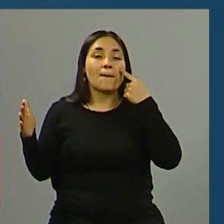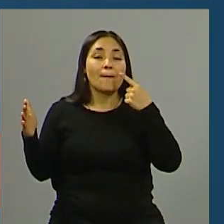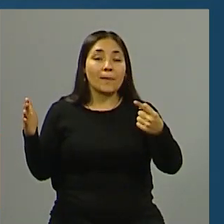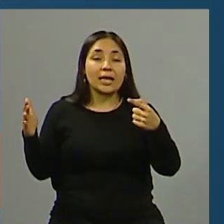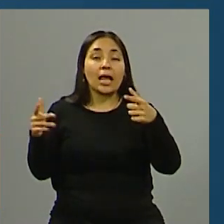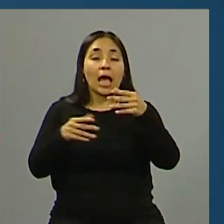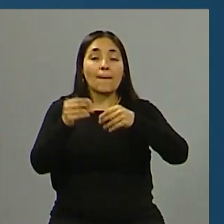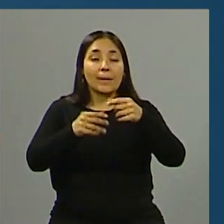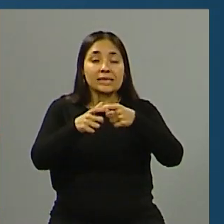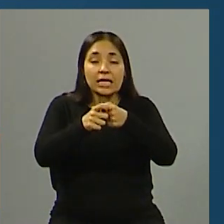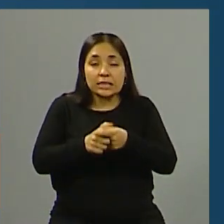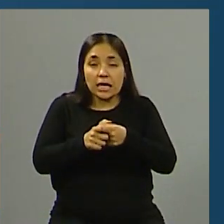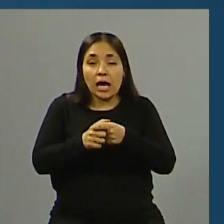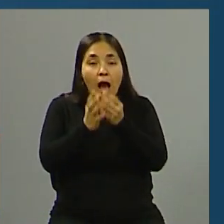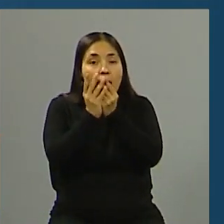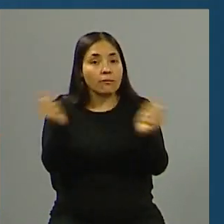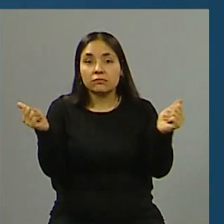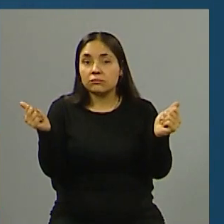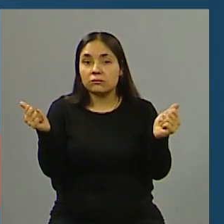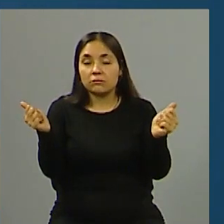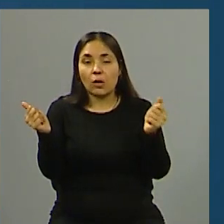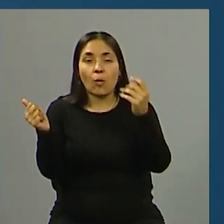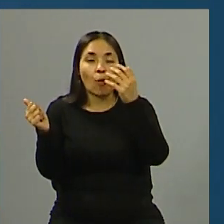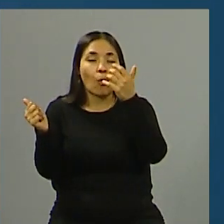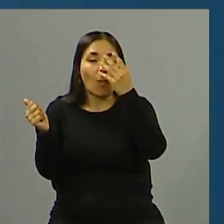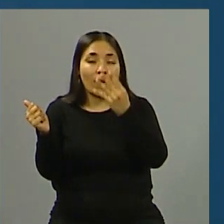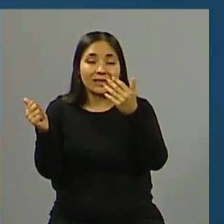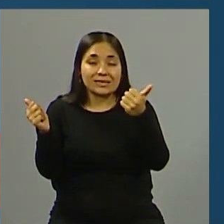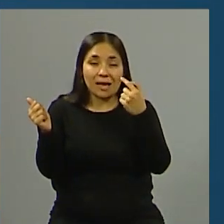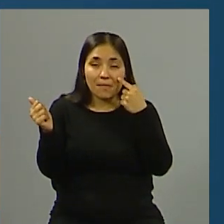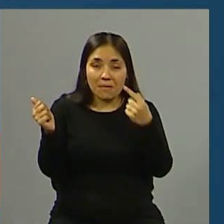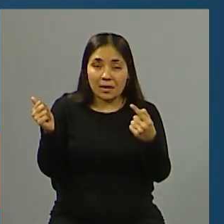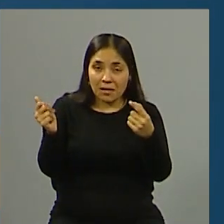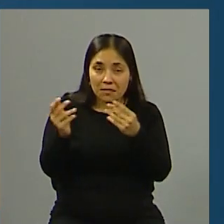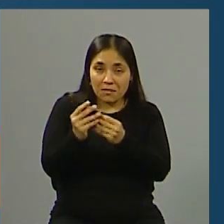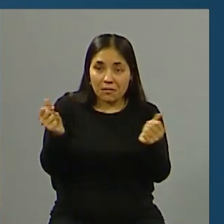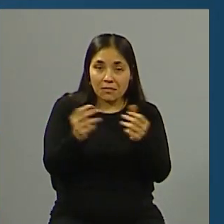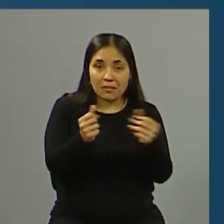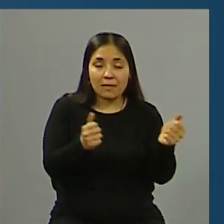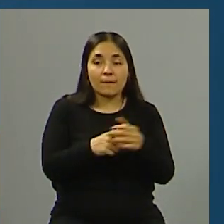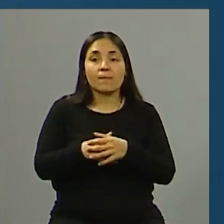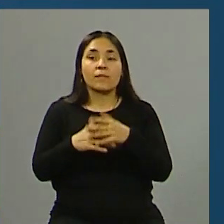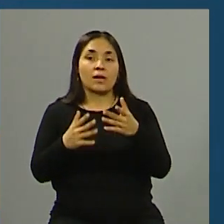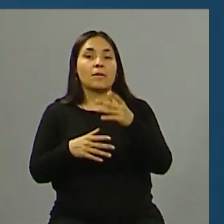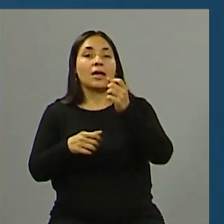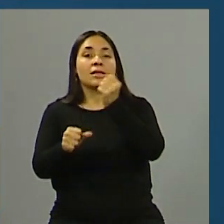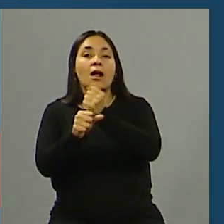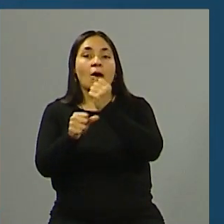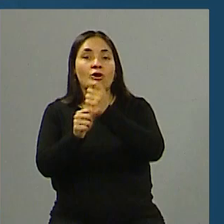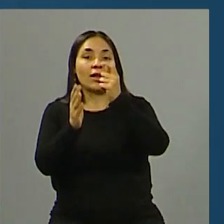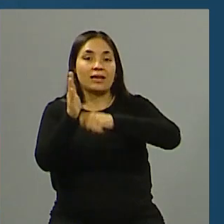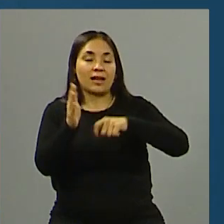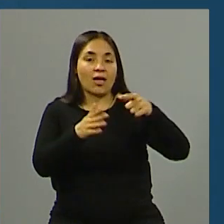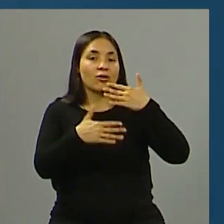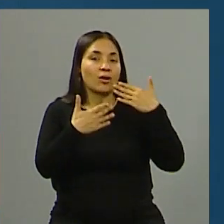Si tenemos en cuenta que el 70% del trabajo registrado es por las pymes,